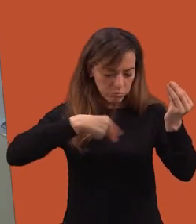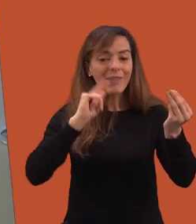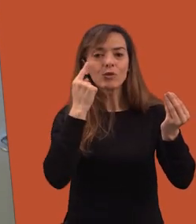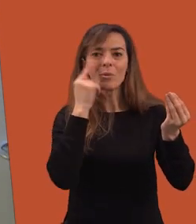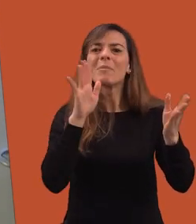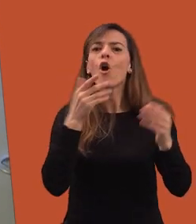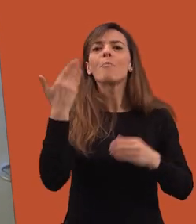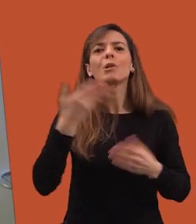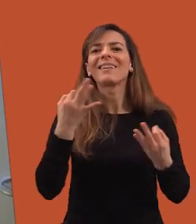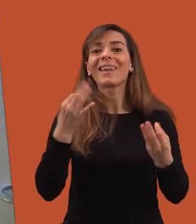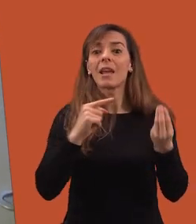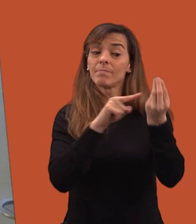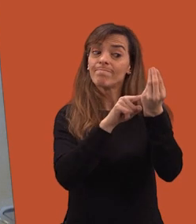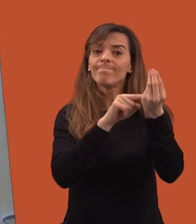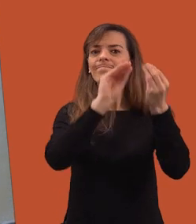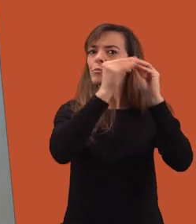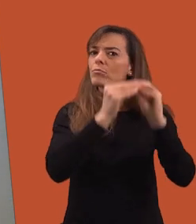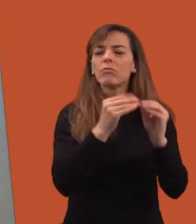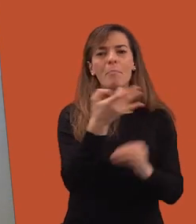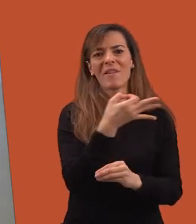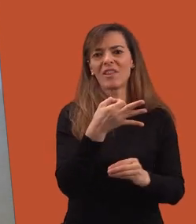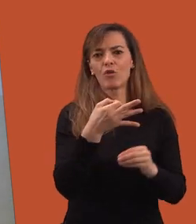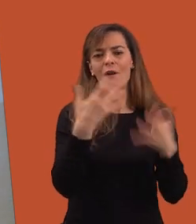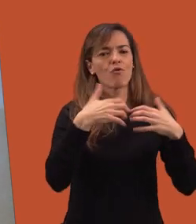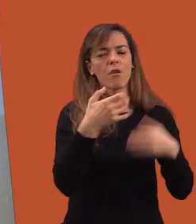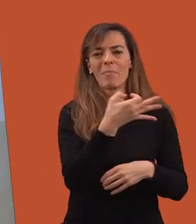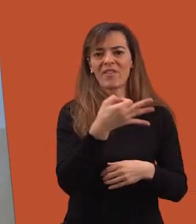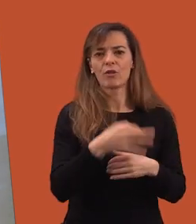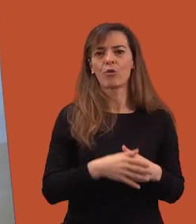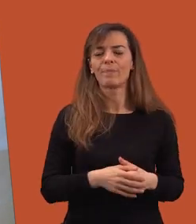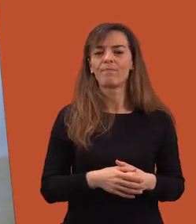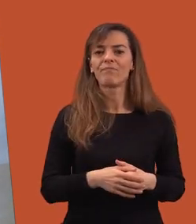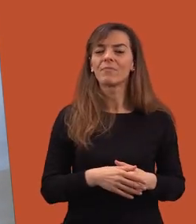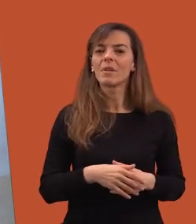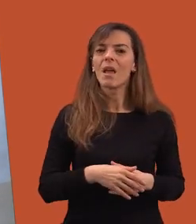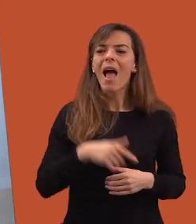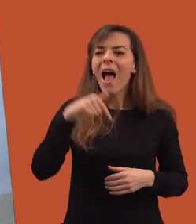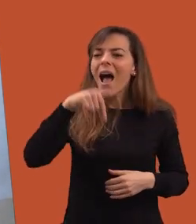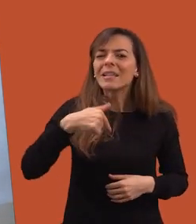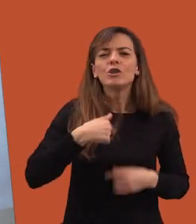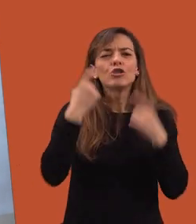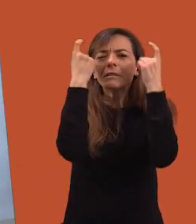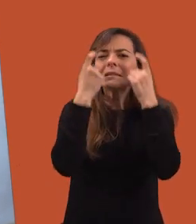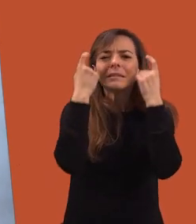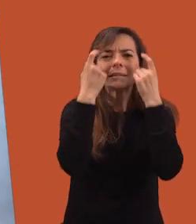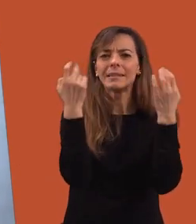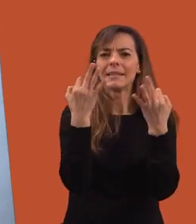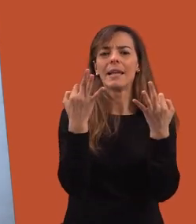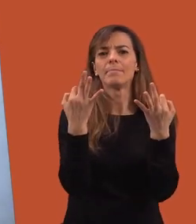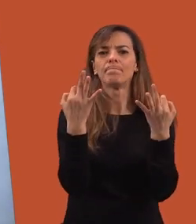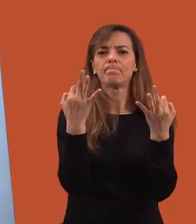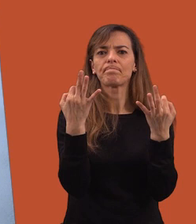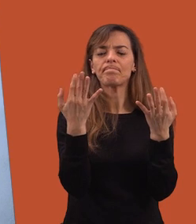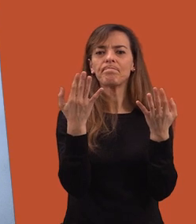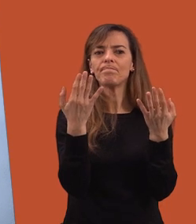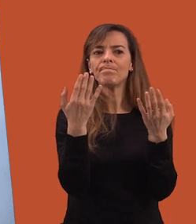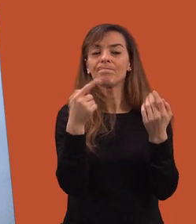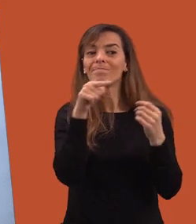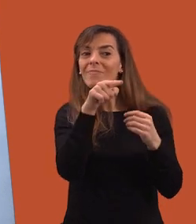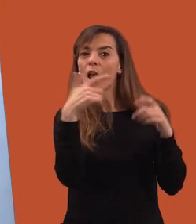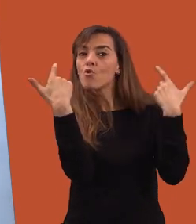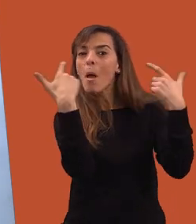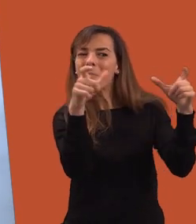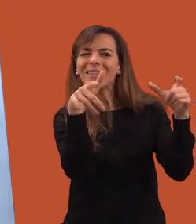instrumento perfecto o sea que funcione con total perfección yo aquí también he intentado que sea un